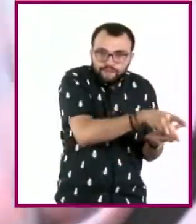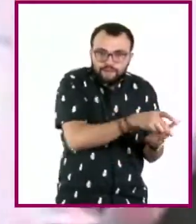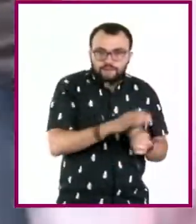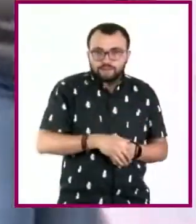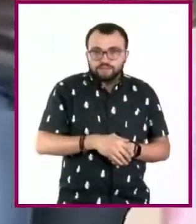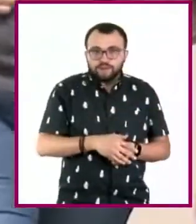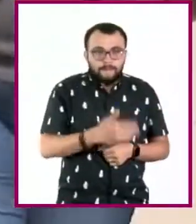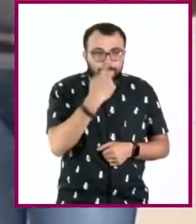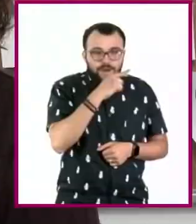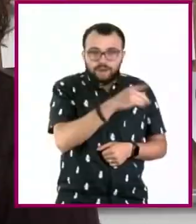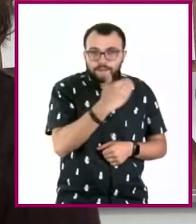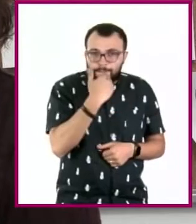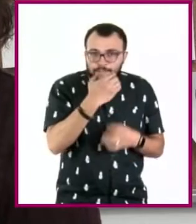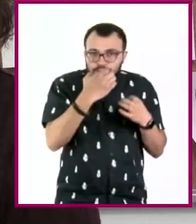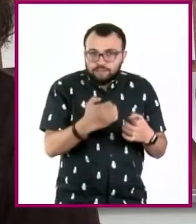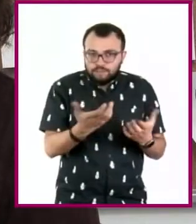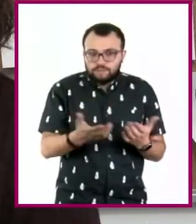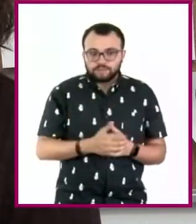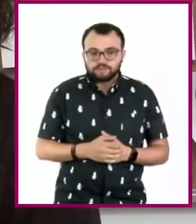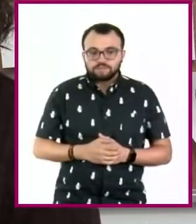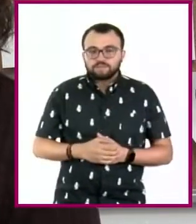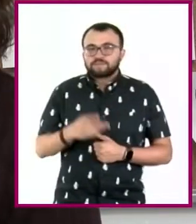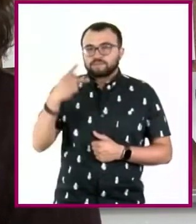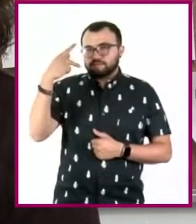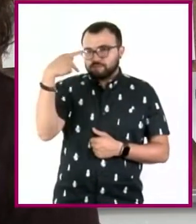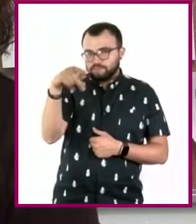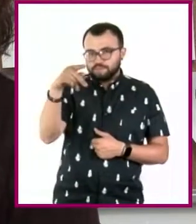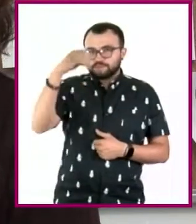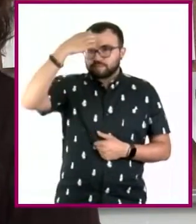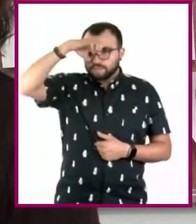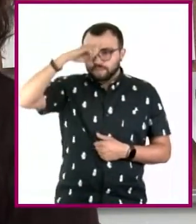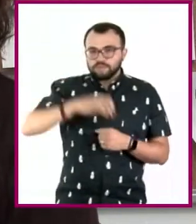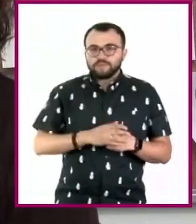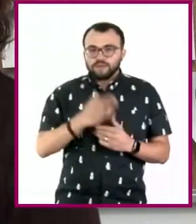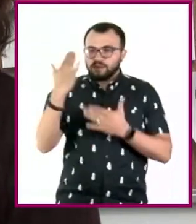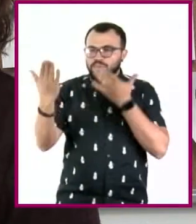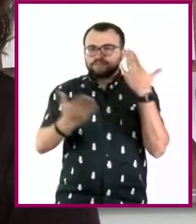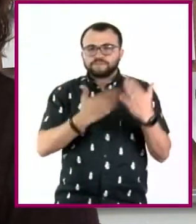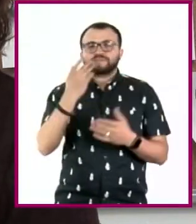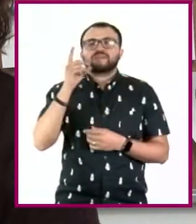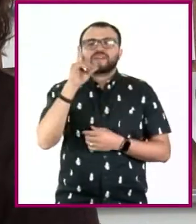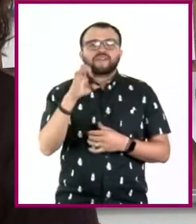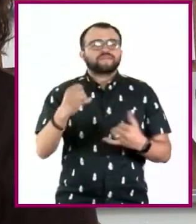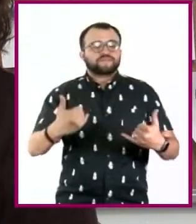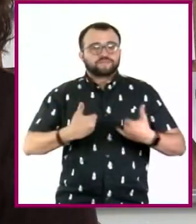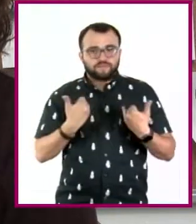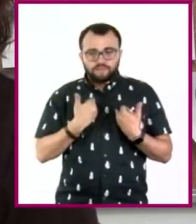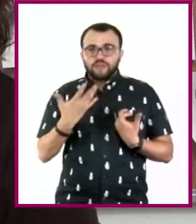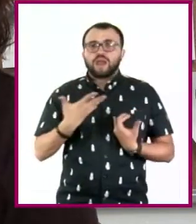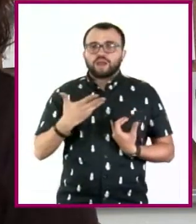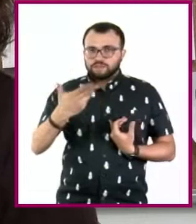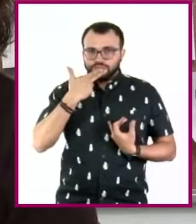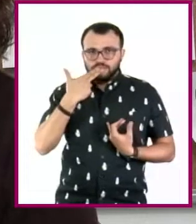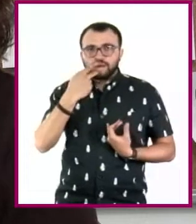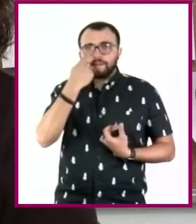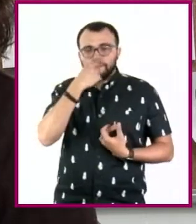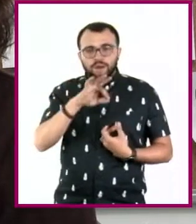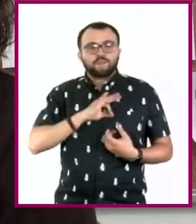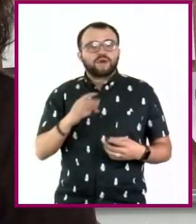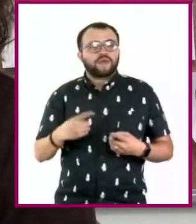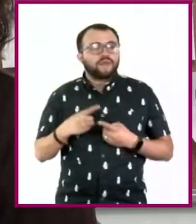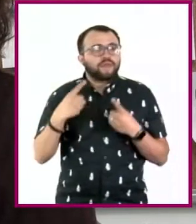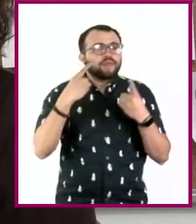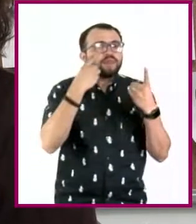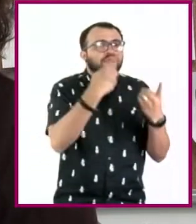su bienestar. En su experiencia, ¿los estudios de juventud están sirviendo como referente para ofrecer